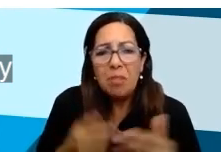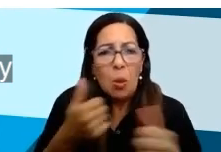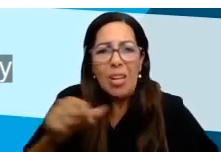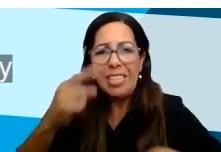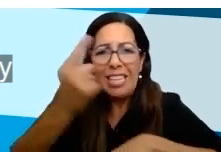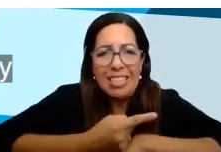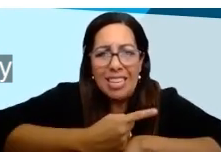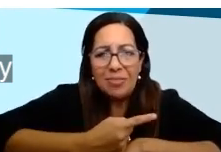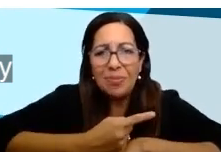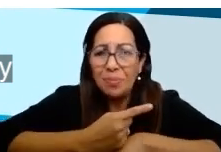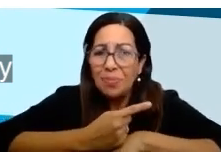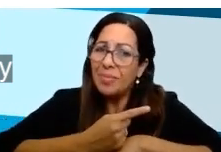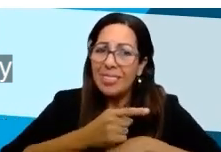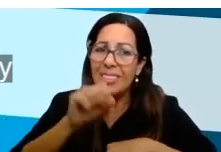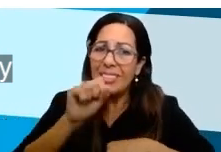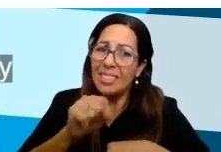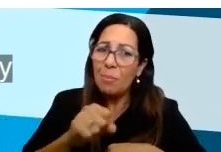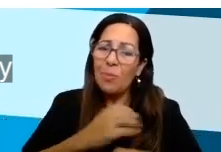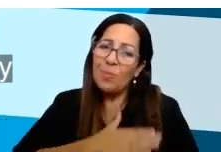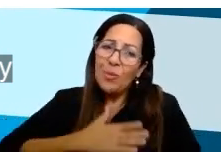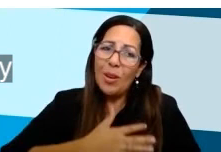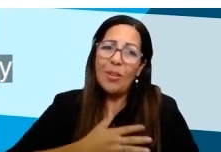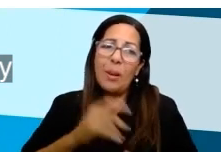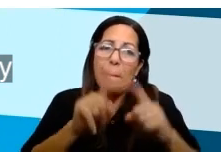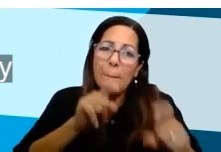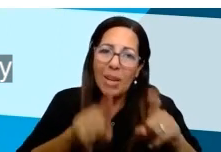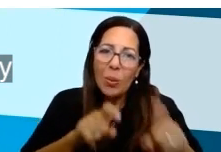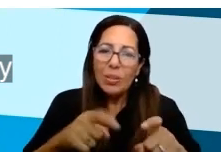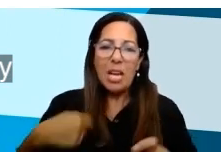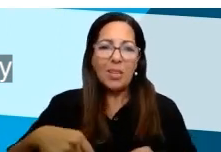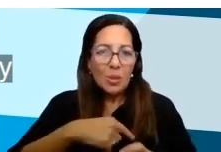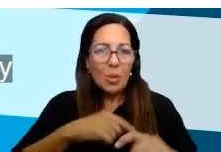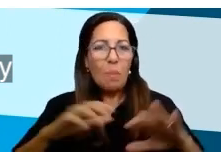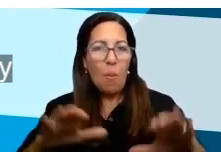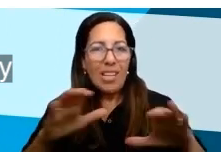semana, así que por favor, hagan preguntas y nosotros haremos